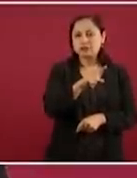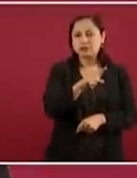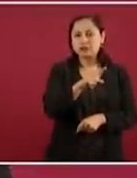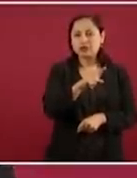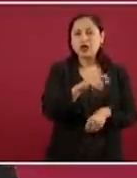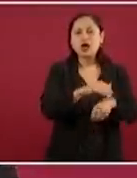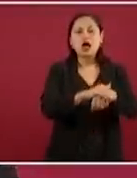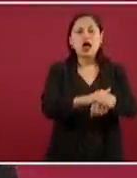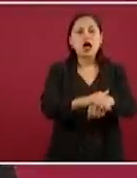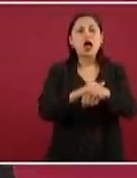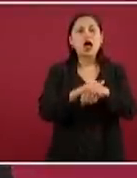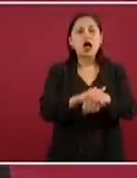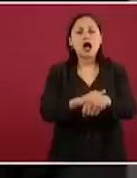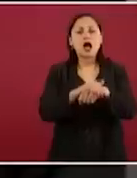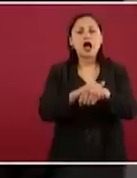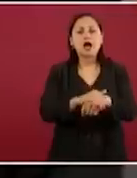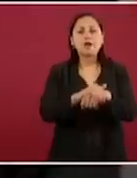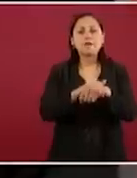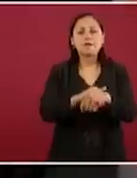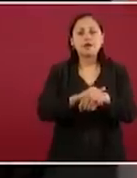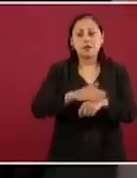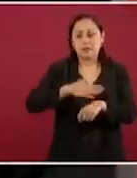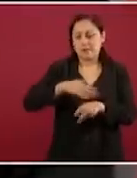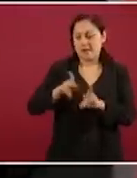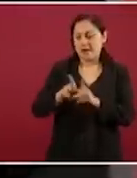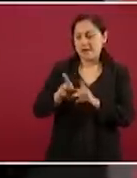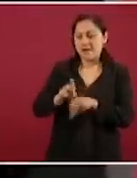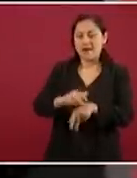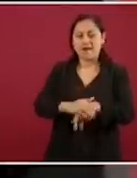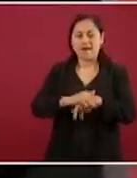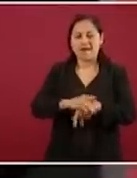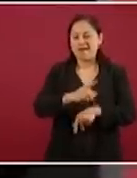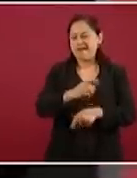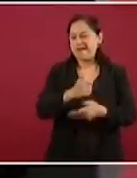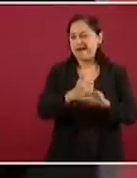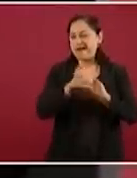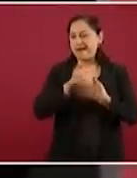amigo de mi primo,